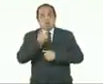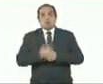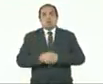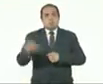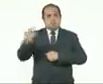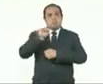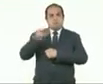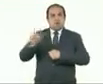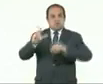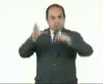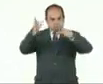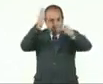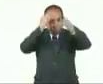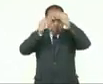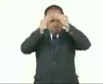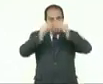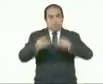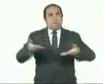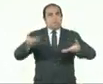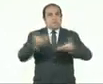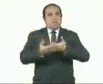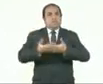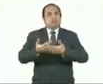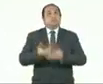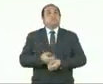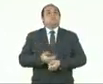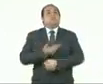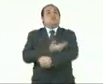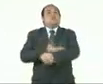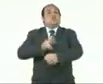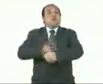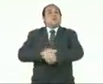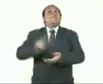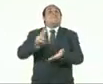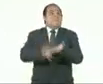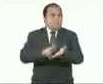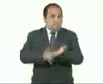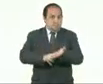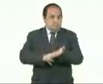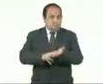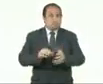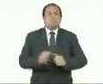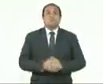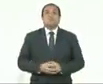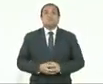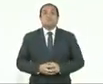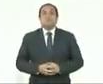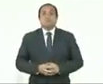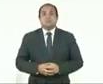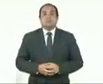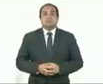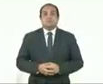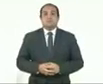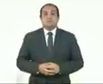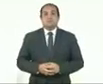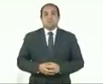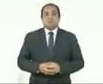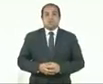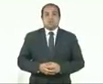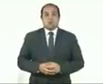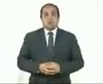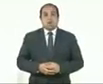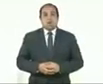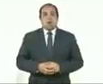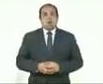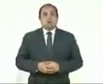preparada, bien capacitada, que esté presente, honesta, valiente, con capacitación.